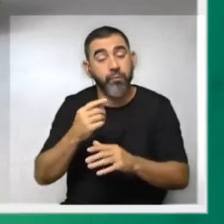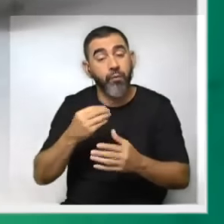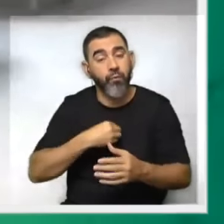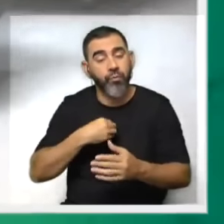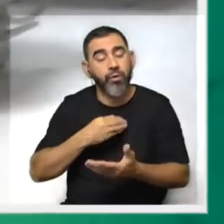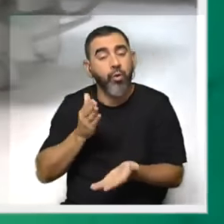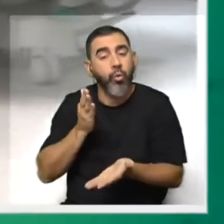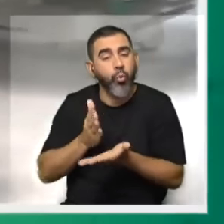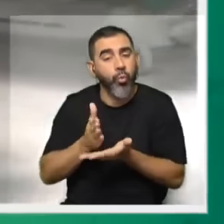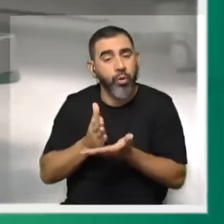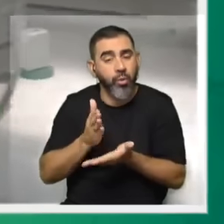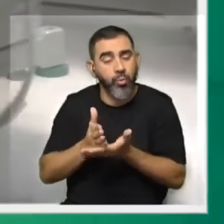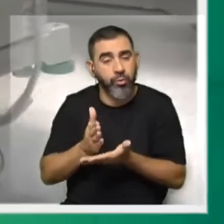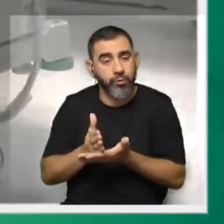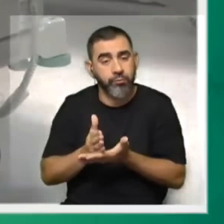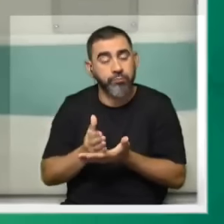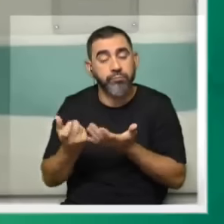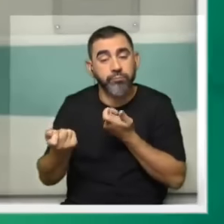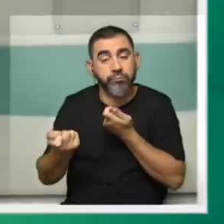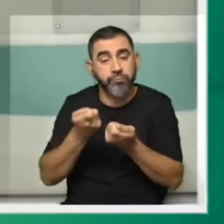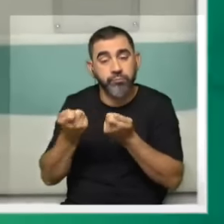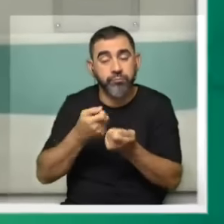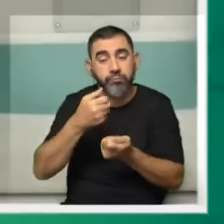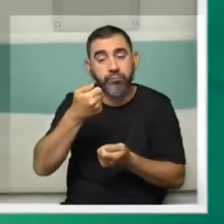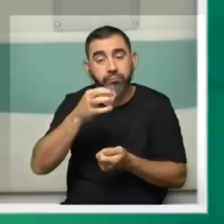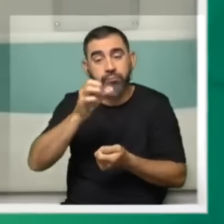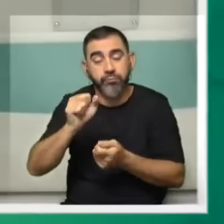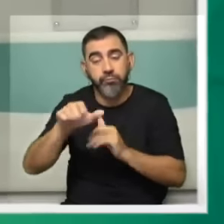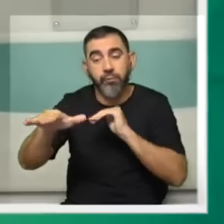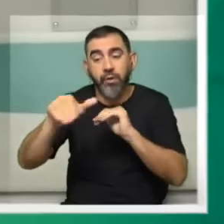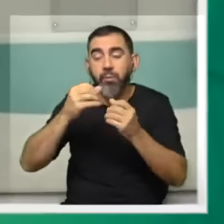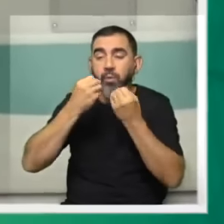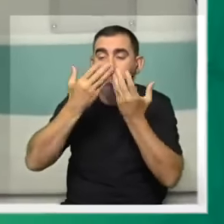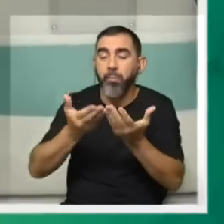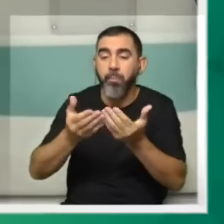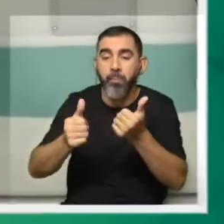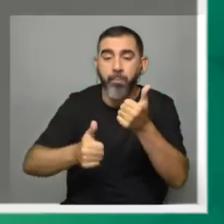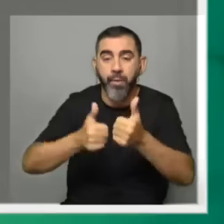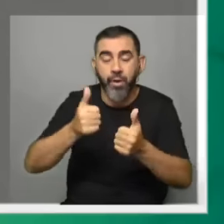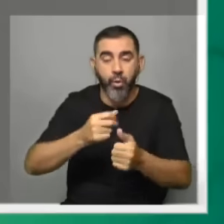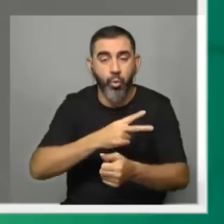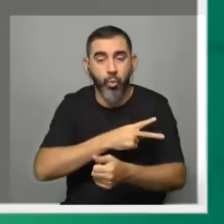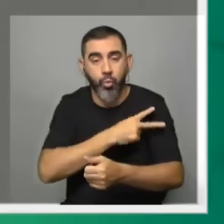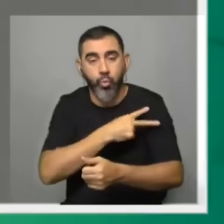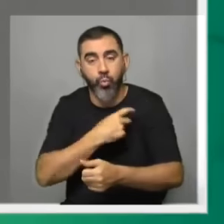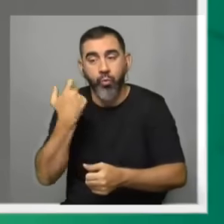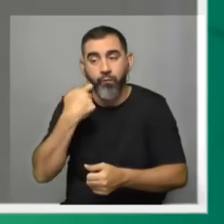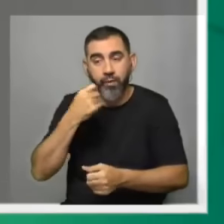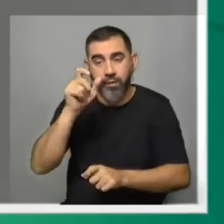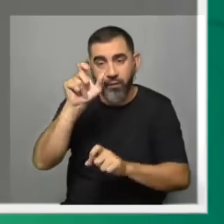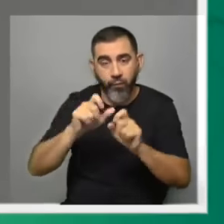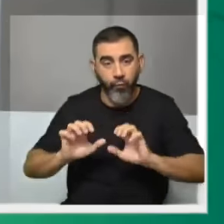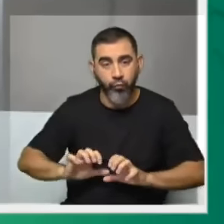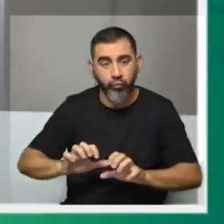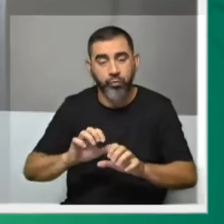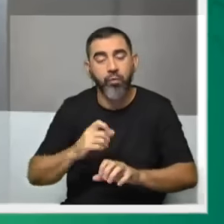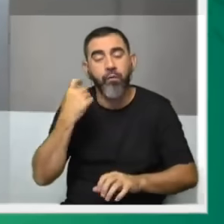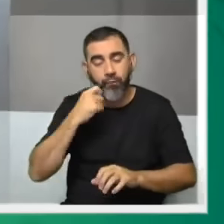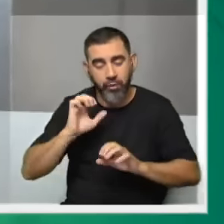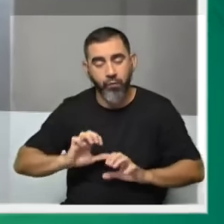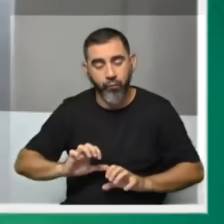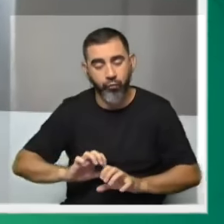colaborar y a negociar con a que esos cargos sean llamados de la mejor manera posible para que sean cubiertos faltan recursos humanos en este momento faltan